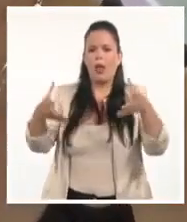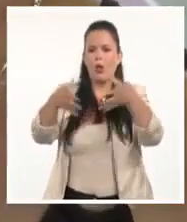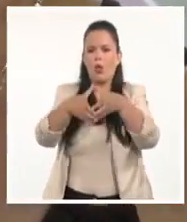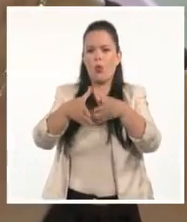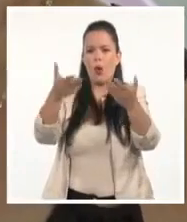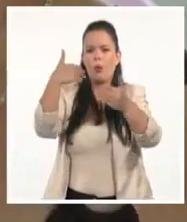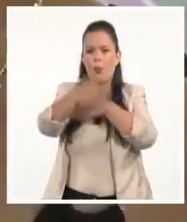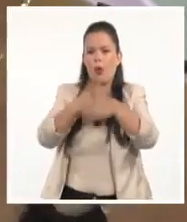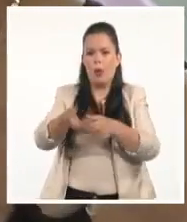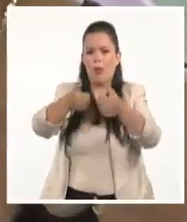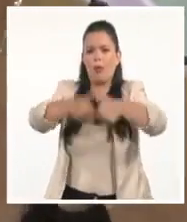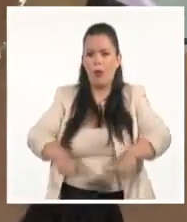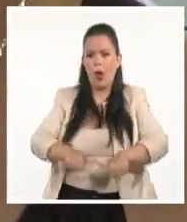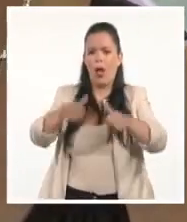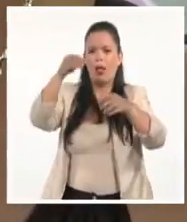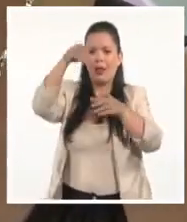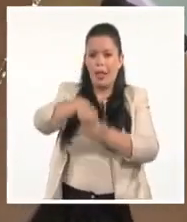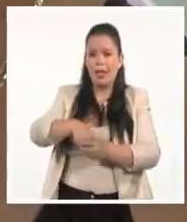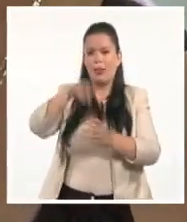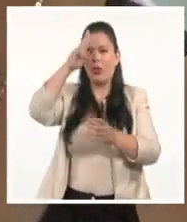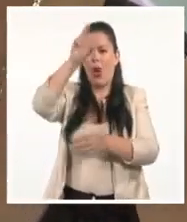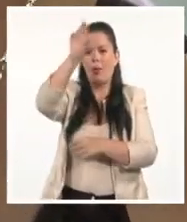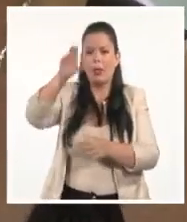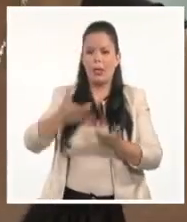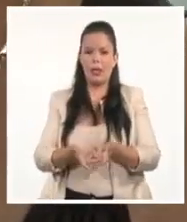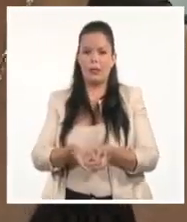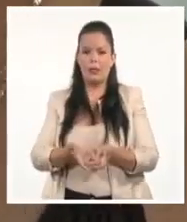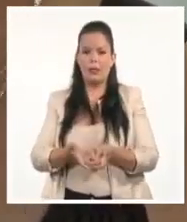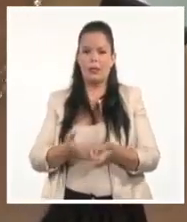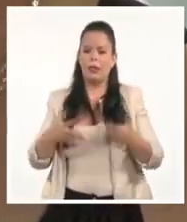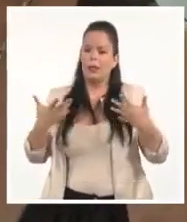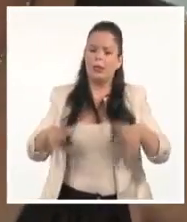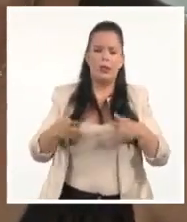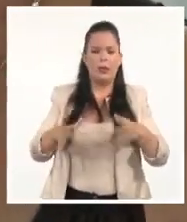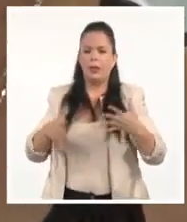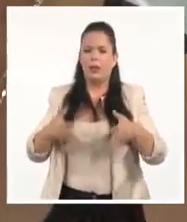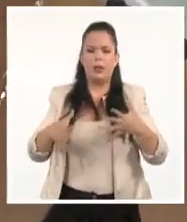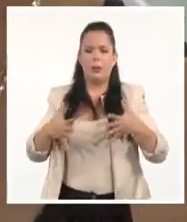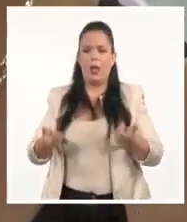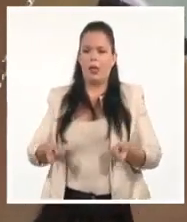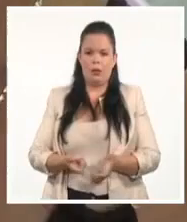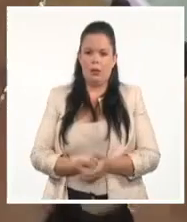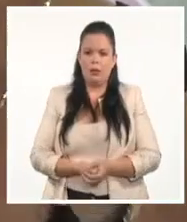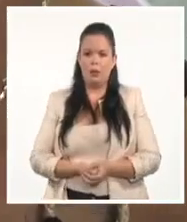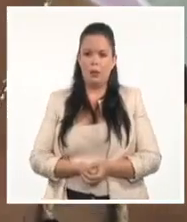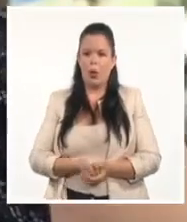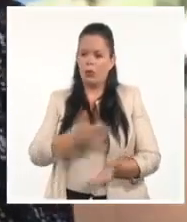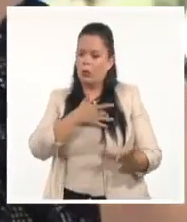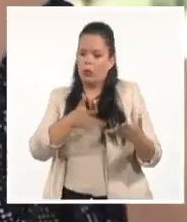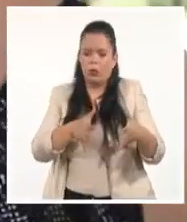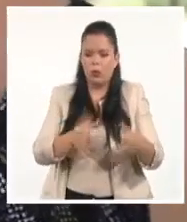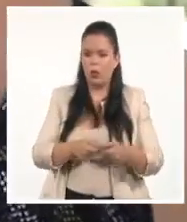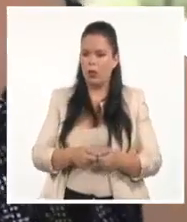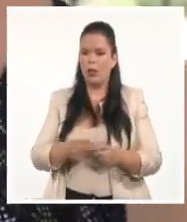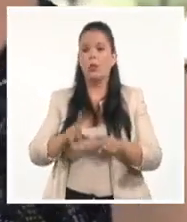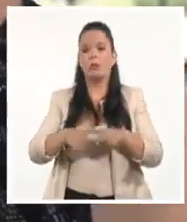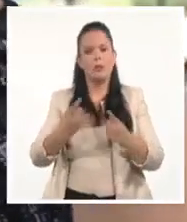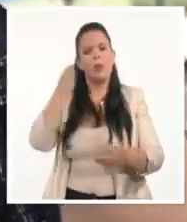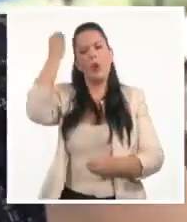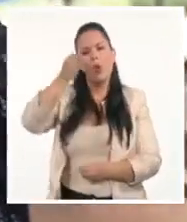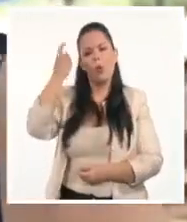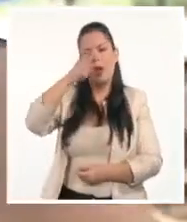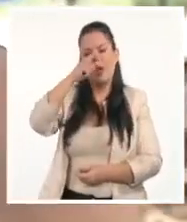vio cuando se formó el corre-corre y siempre uno se pone nervioso y la tensión por los niños sobre todo. Y el accionar de los médicos